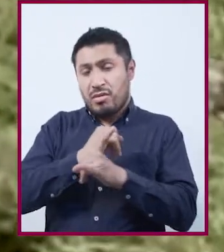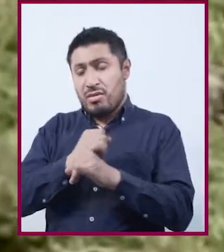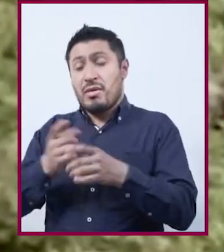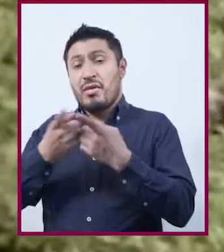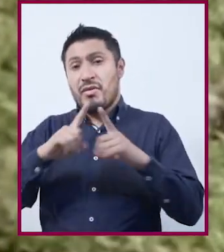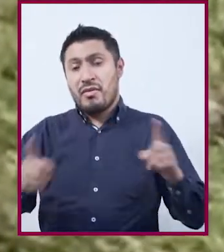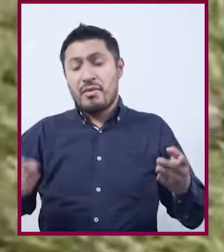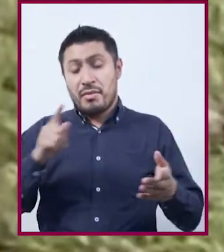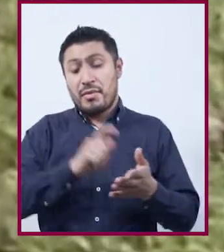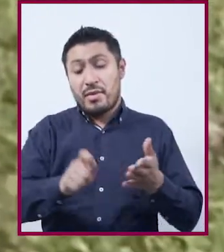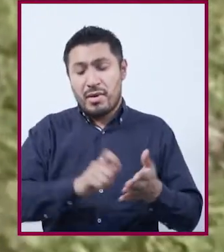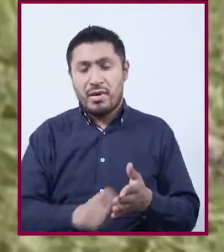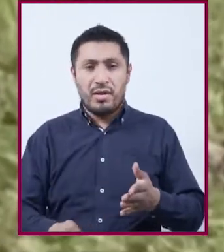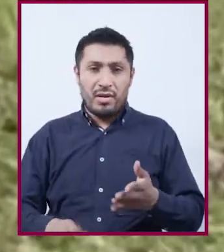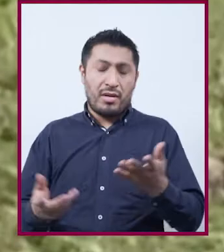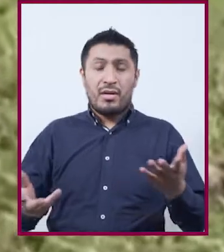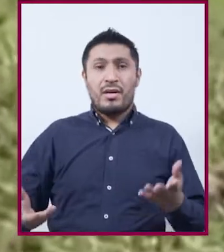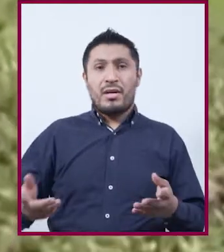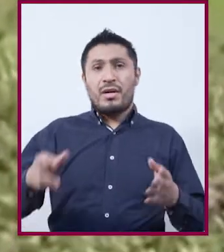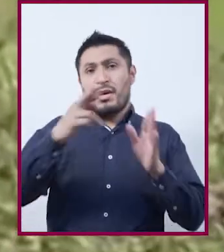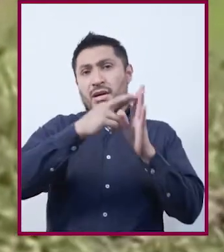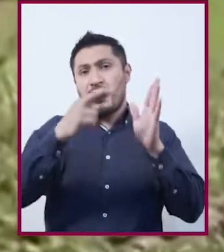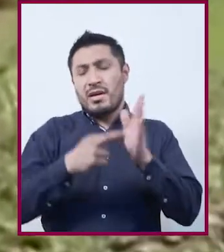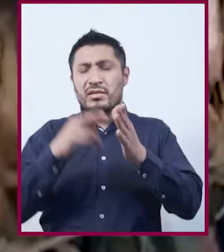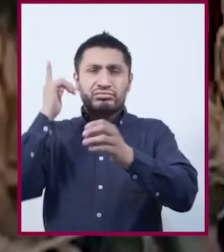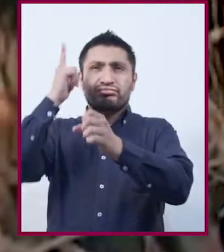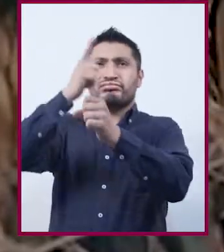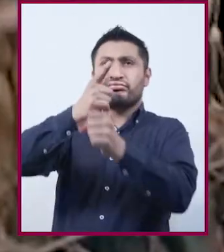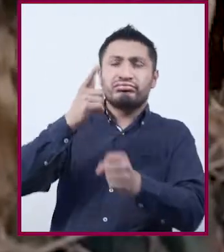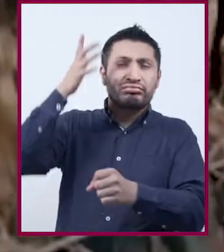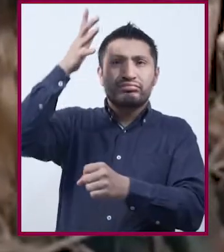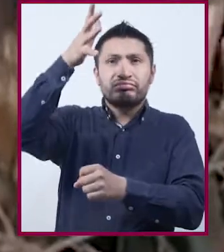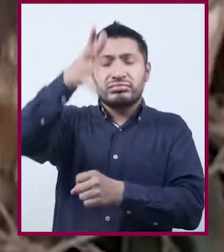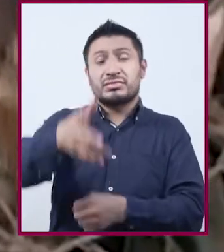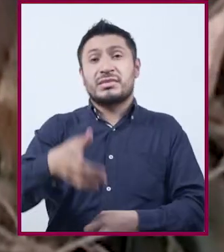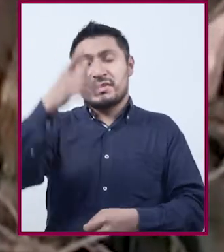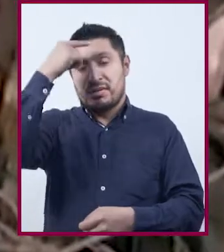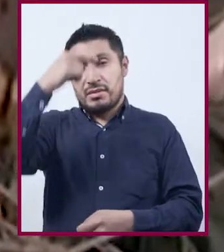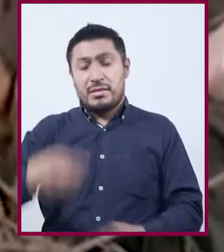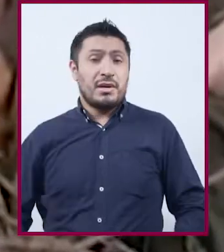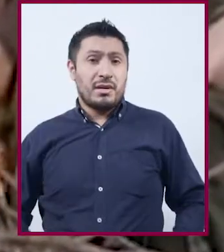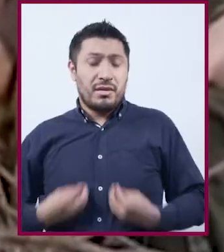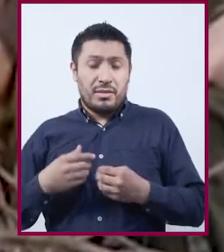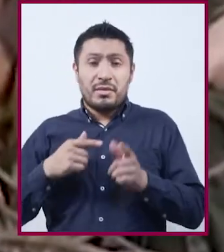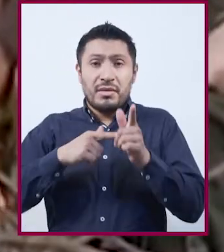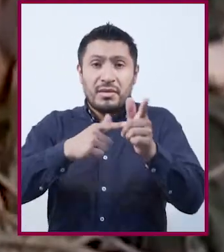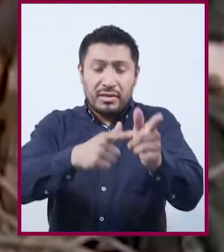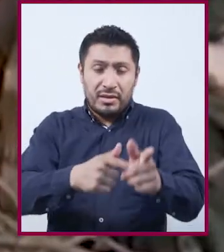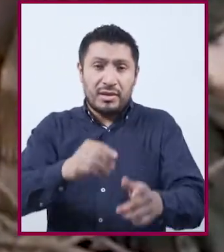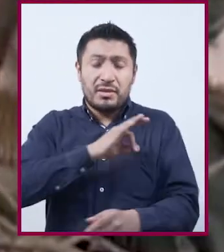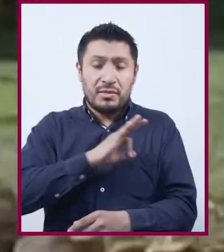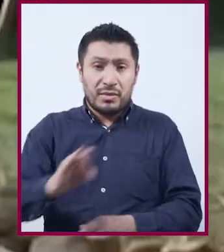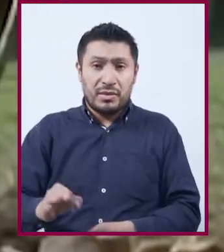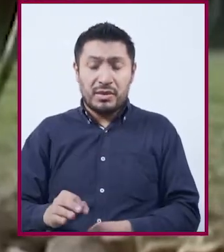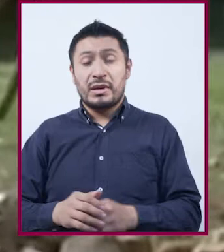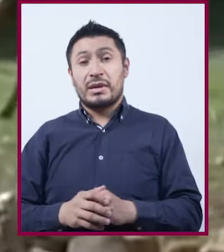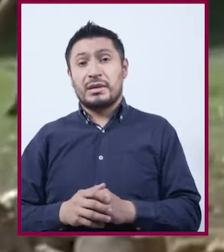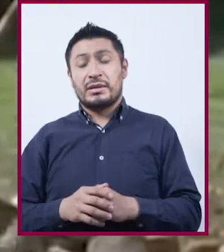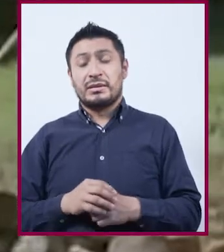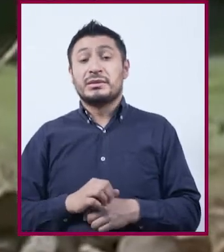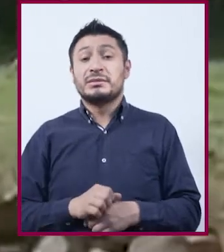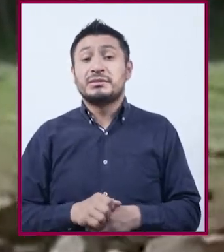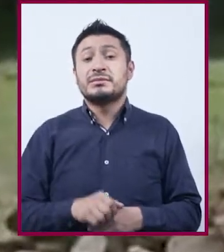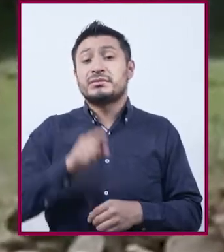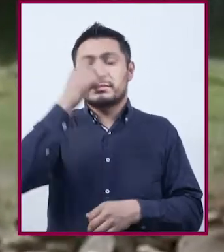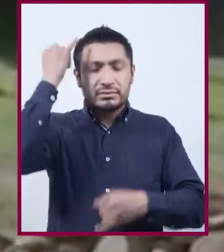comenzaron a desarrollar una serie de primitivas reglas de predicción que les permitieron la supervivencia en un mundo que a sus ojos